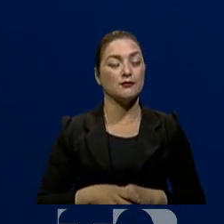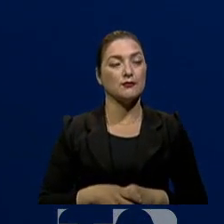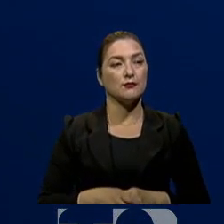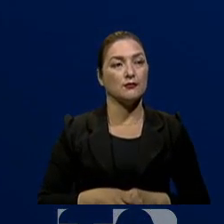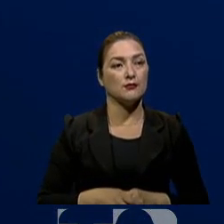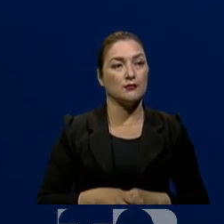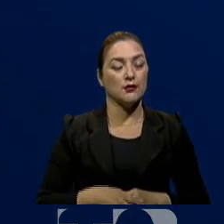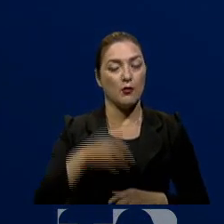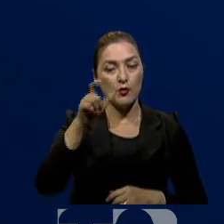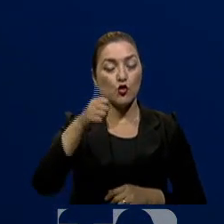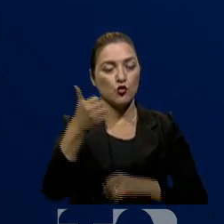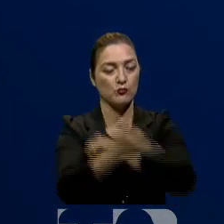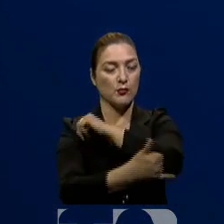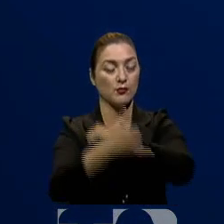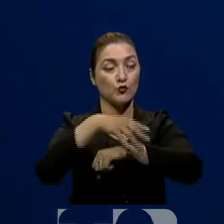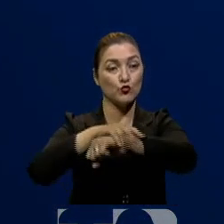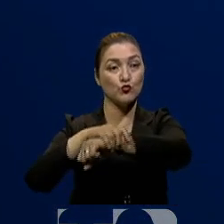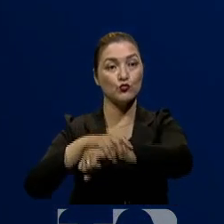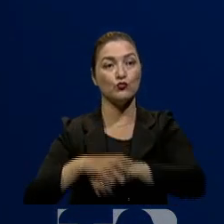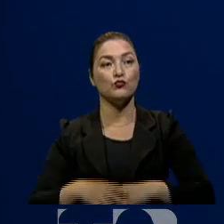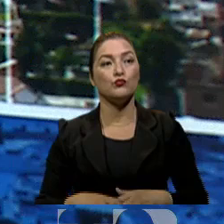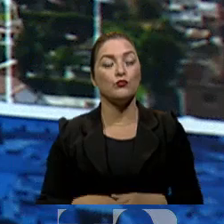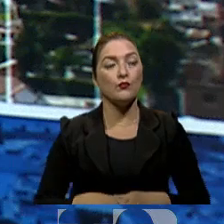un extranjero fue detenido.